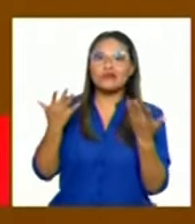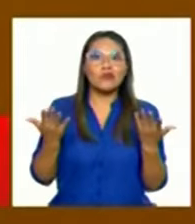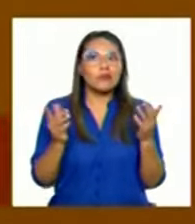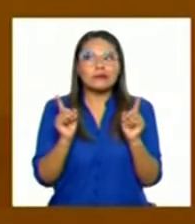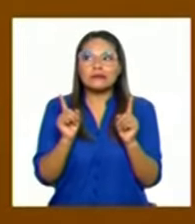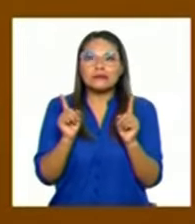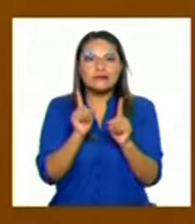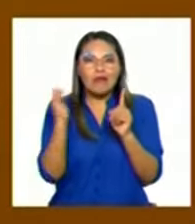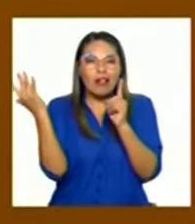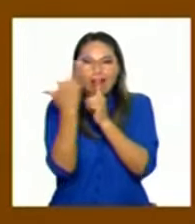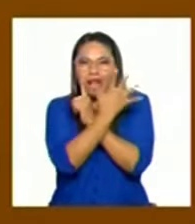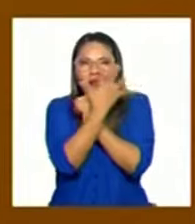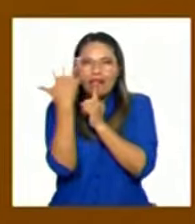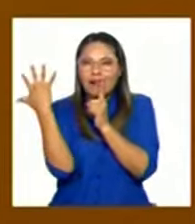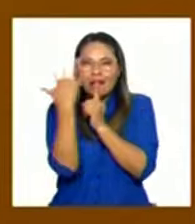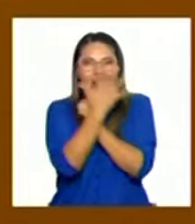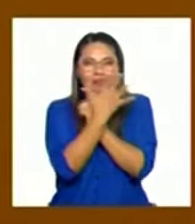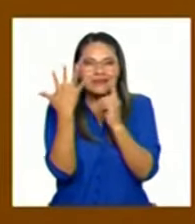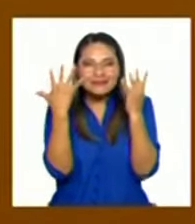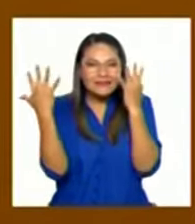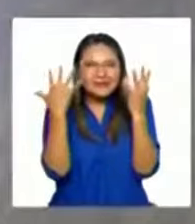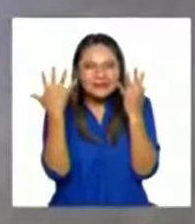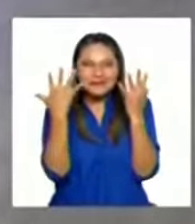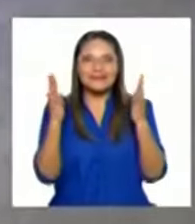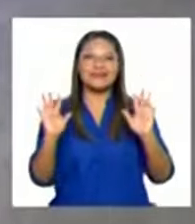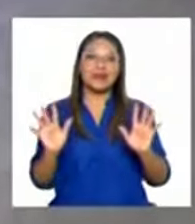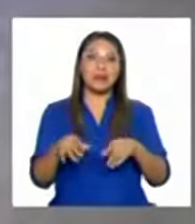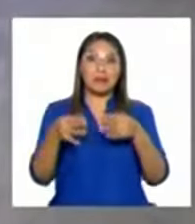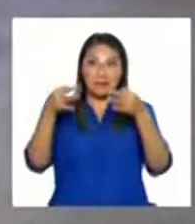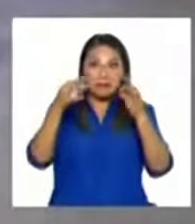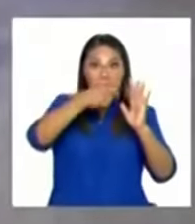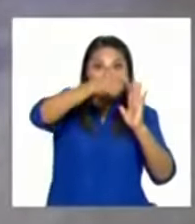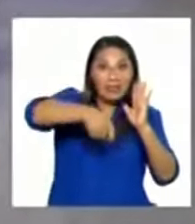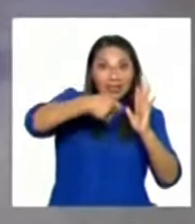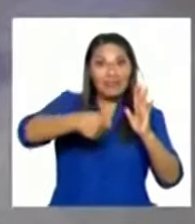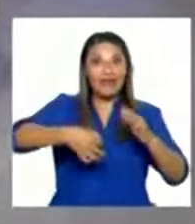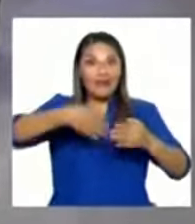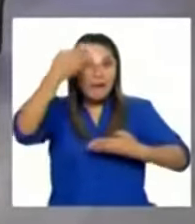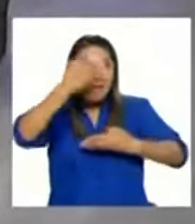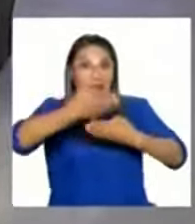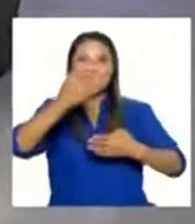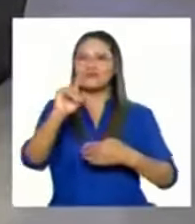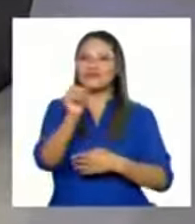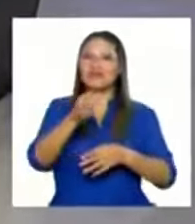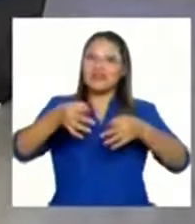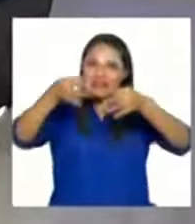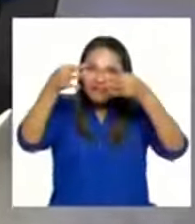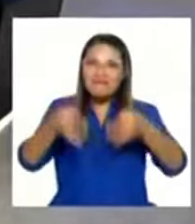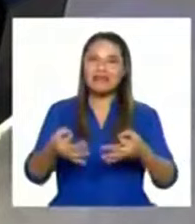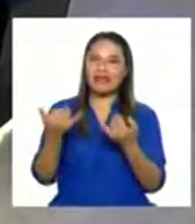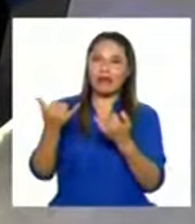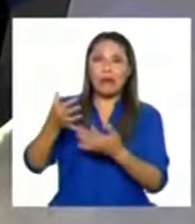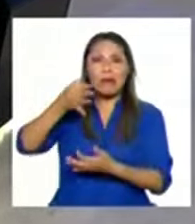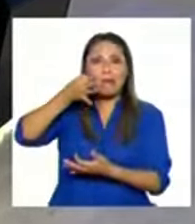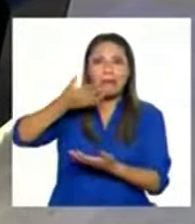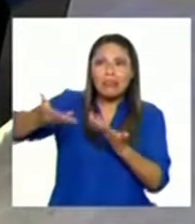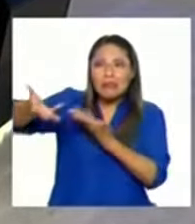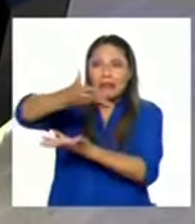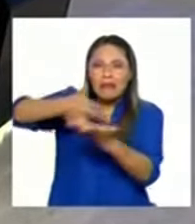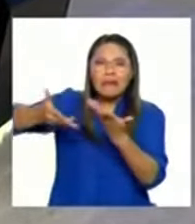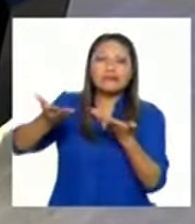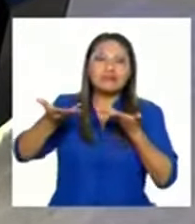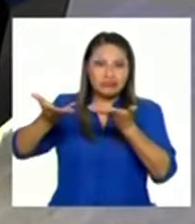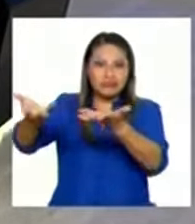mover, parece, realmente parece una película, pero no lo es. Es lo que está ocurriendo en este momento en China.